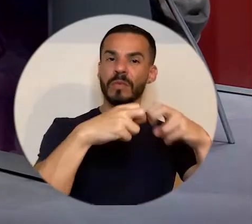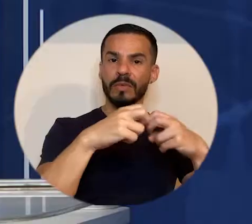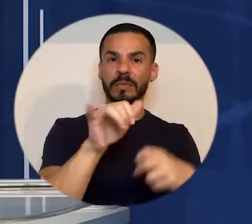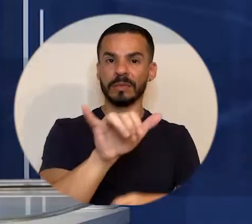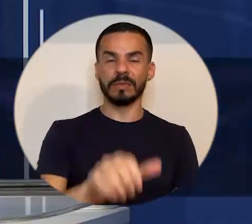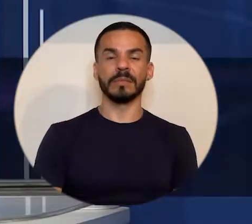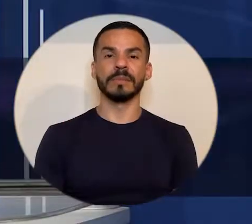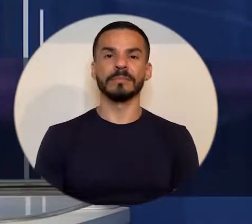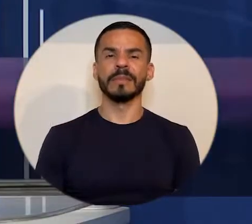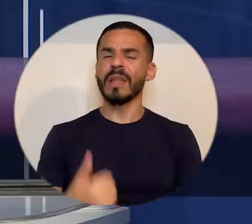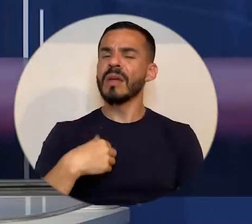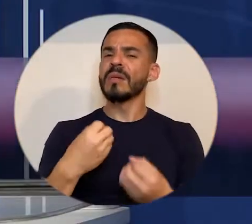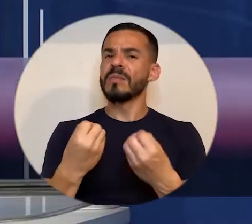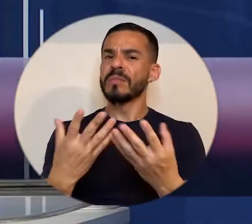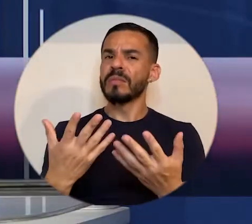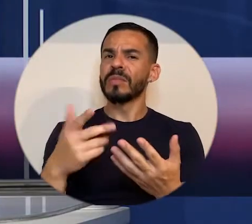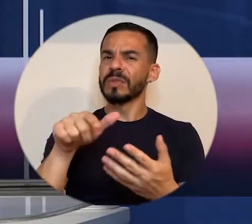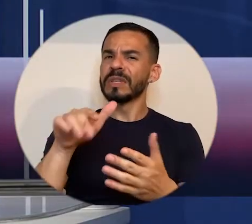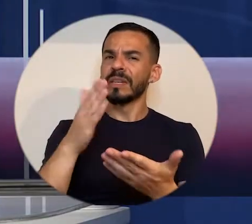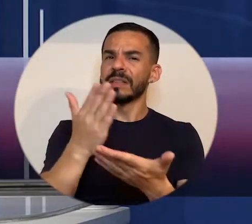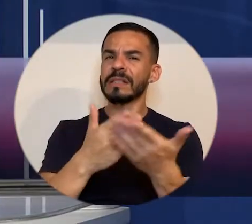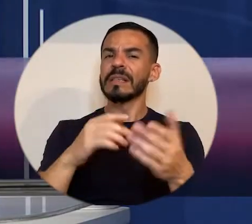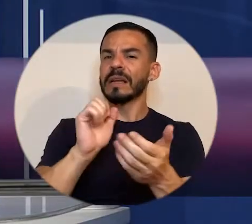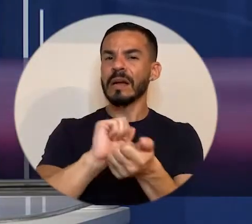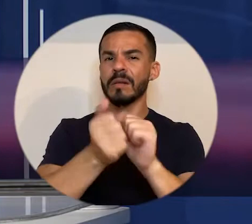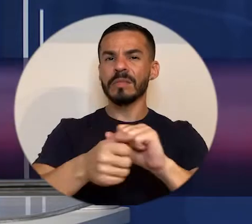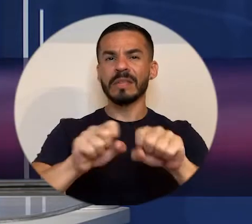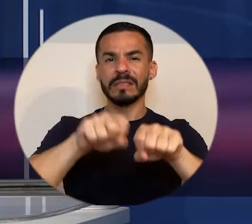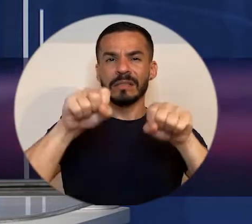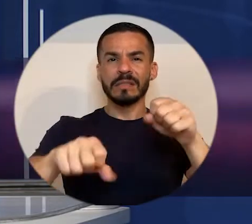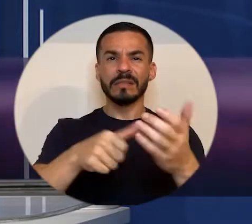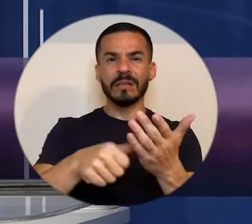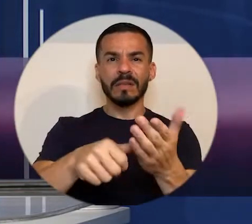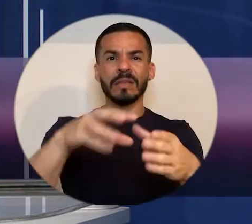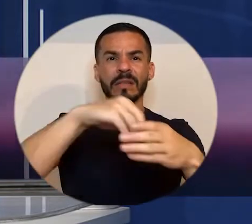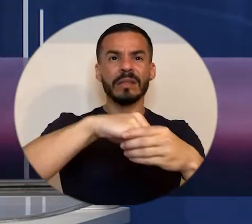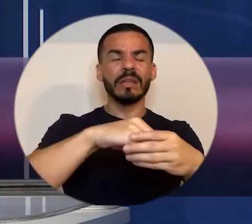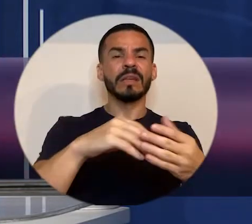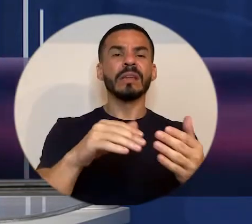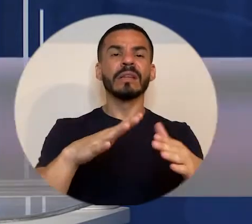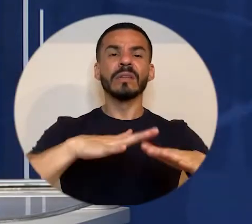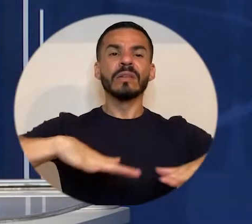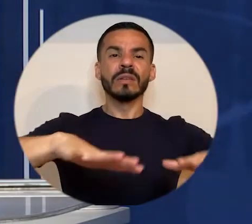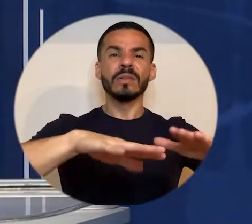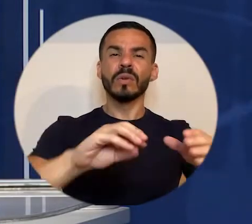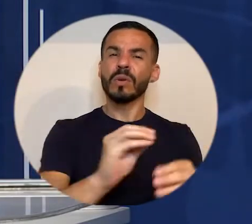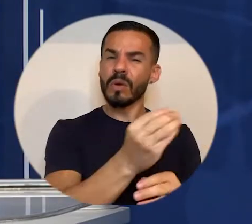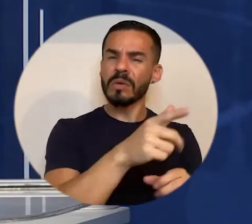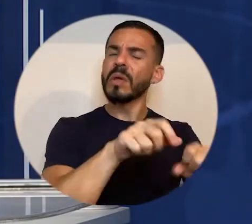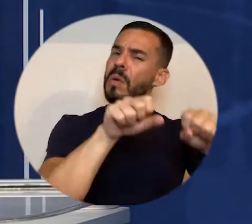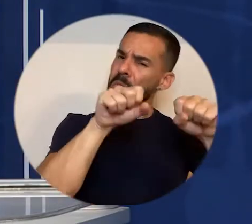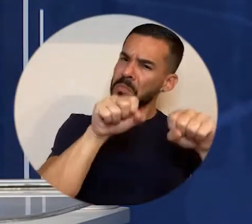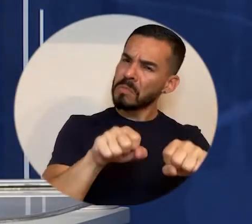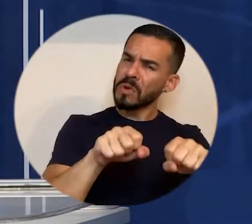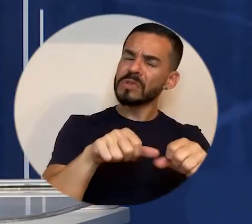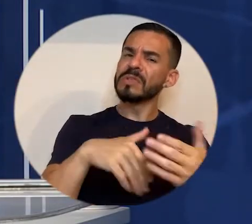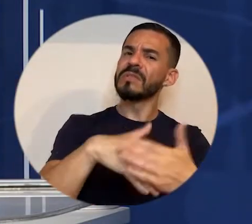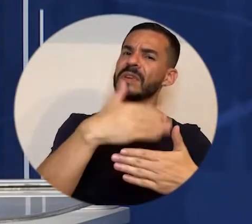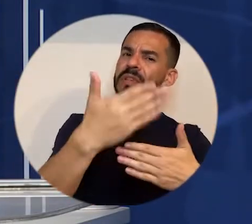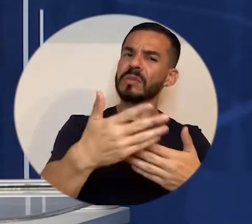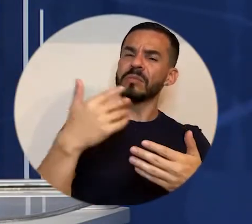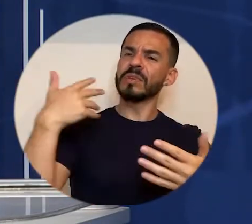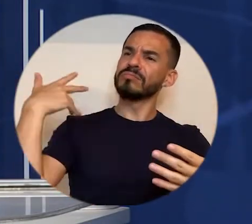problemático. Hay mucha presión en este sentido de cambiar el sistema electoral, sobre todo entre los sectores más jóvenes de población. ¿Será viable después de una